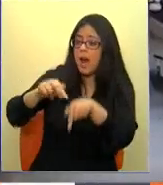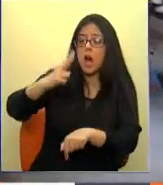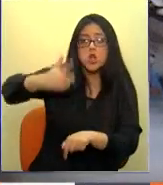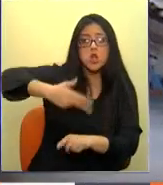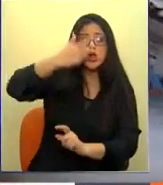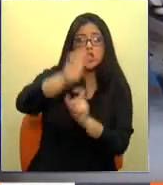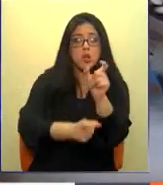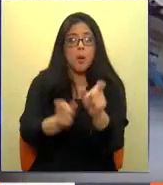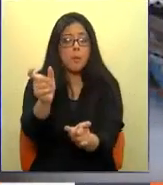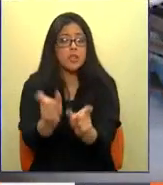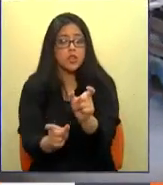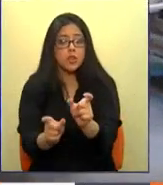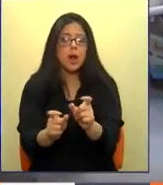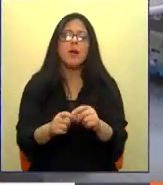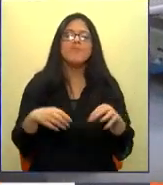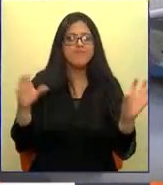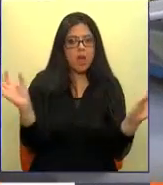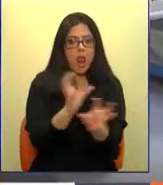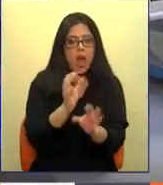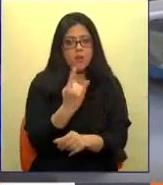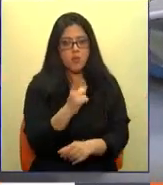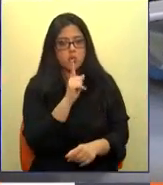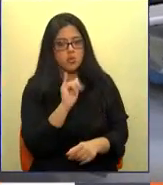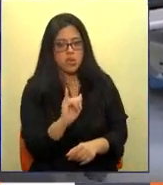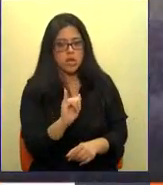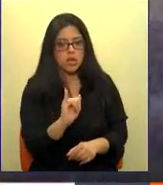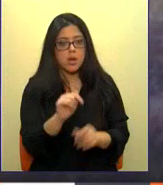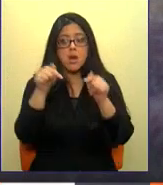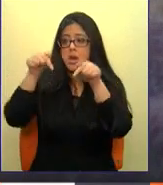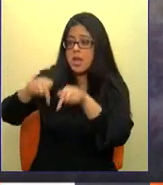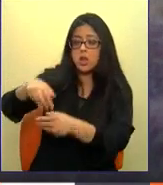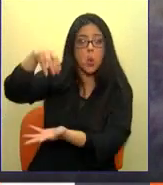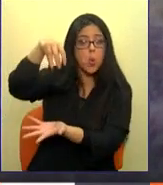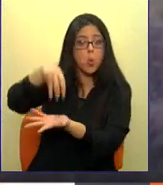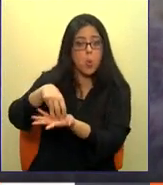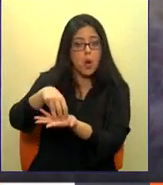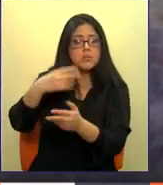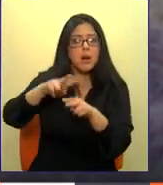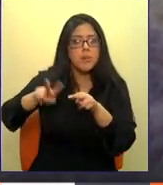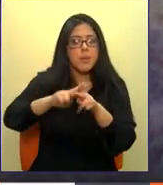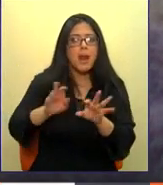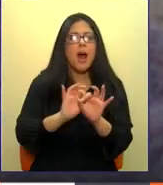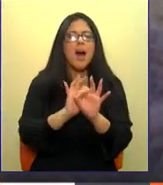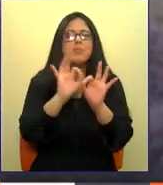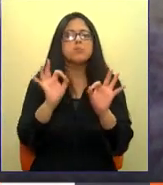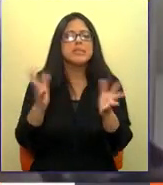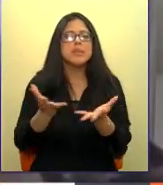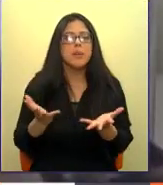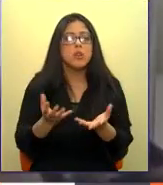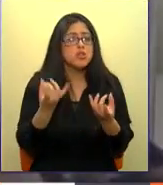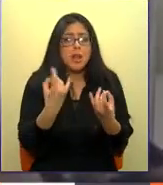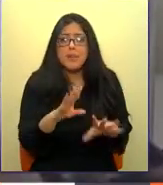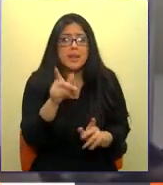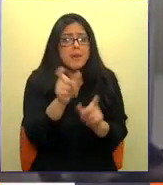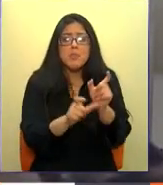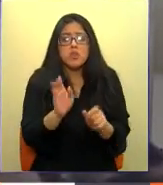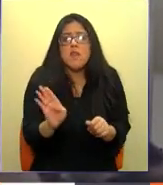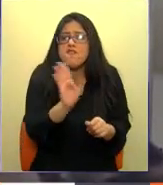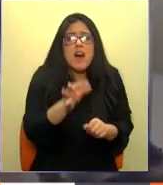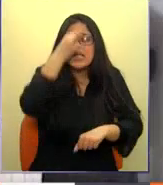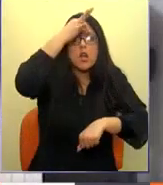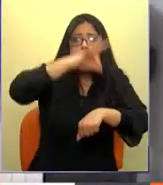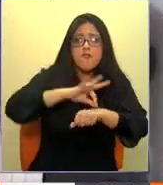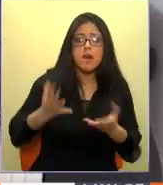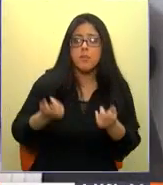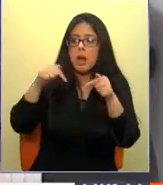pacientes graves de UTI. Esta era un área que estaba preparada normalmente para hacer un básico, pacientes más bien básicos, y aquí